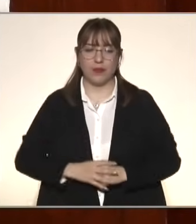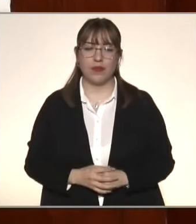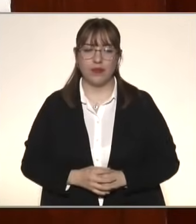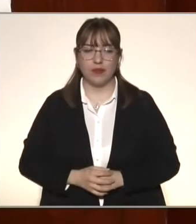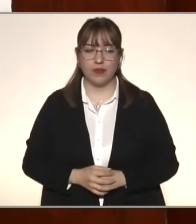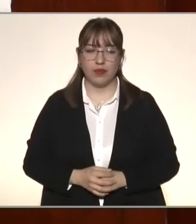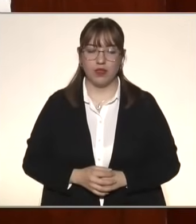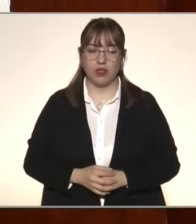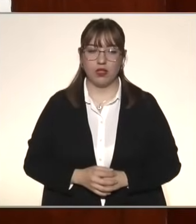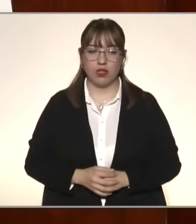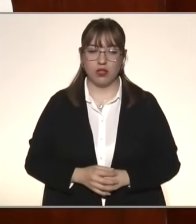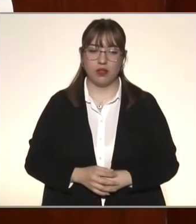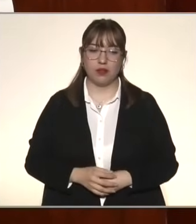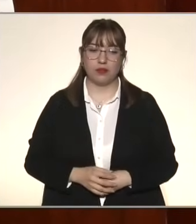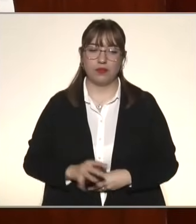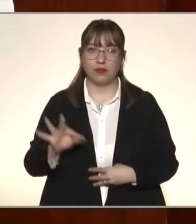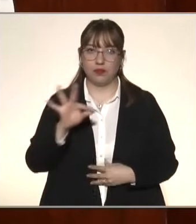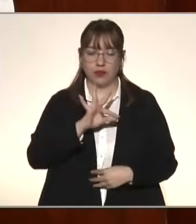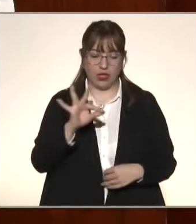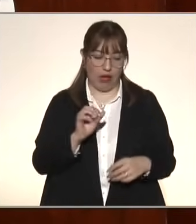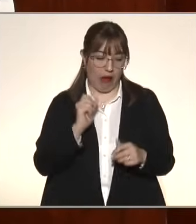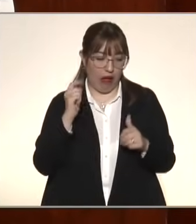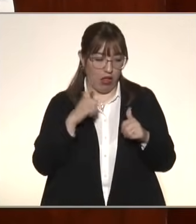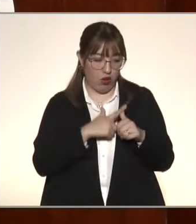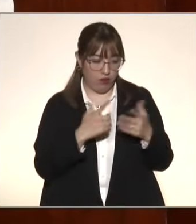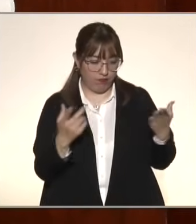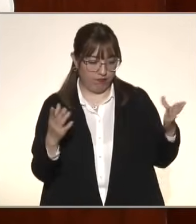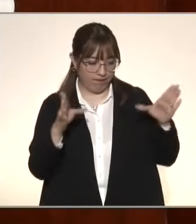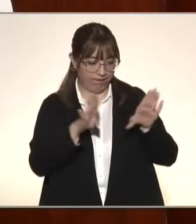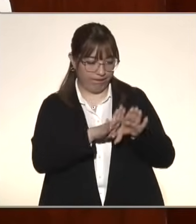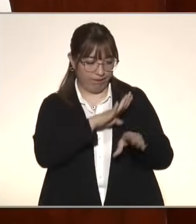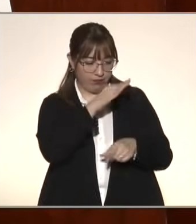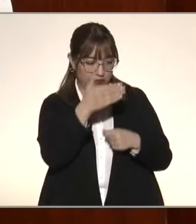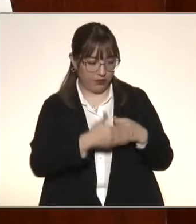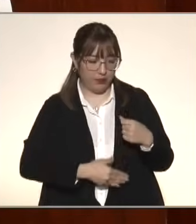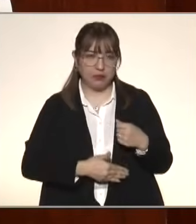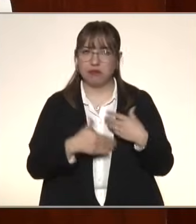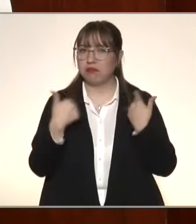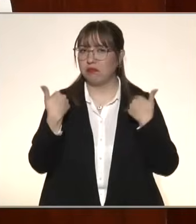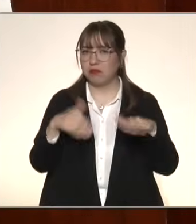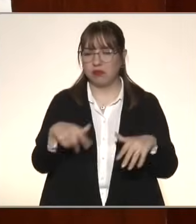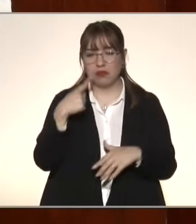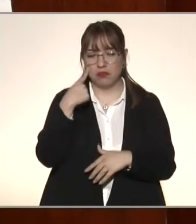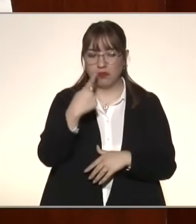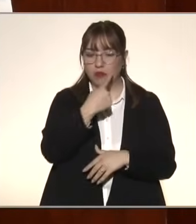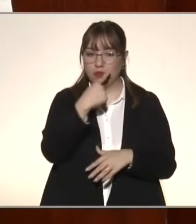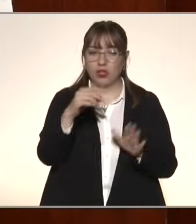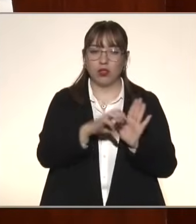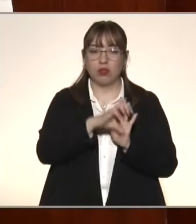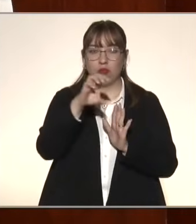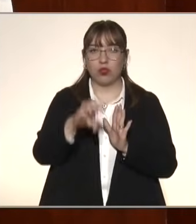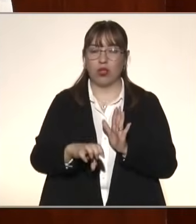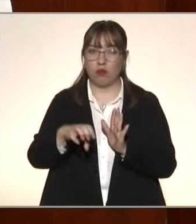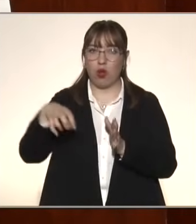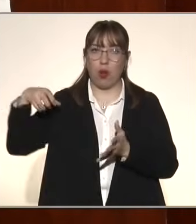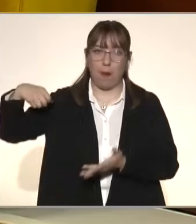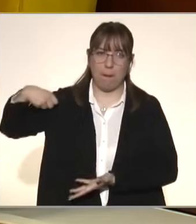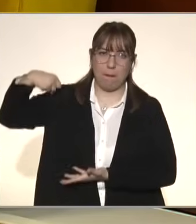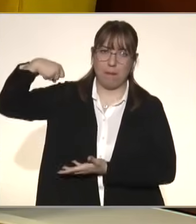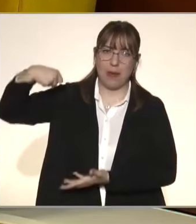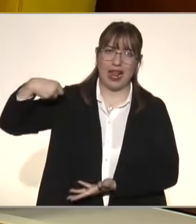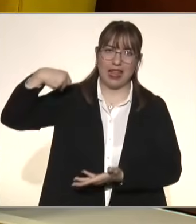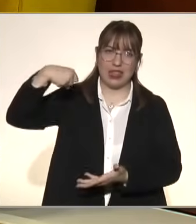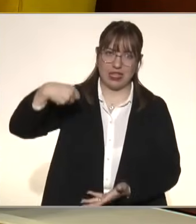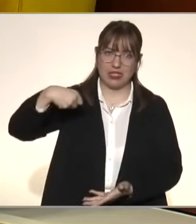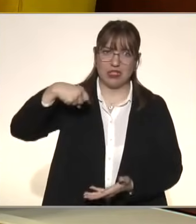queremos cerrar algo, es un ritual también. Si te acomoda hacer el ritual de las maletas, también quiere decir que es una